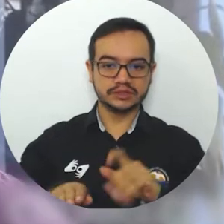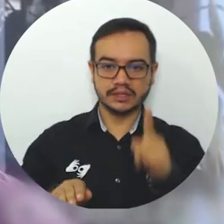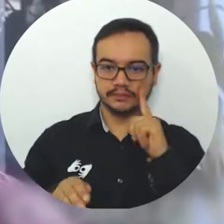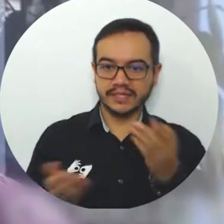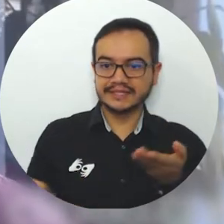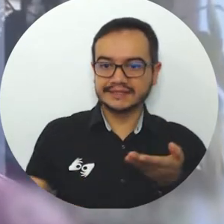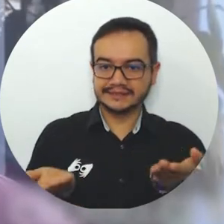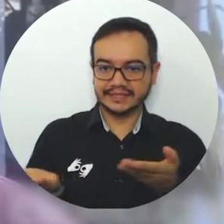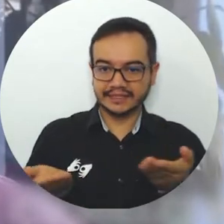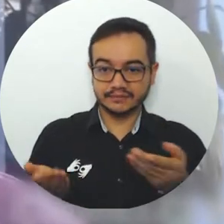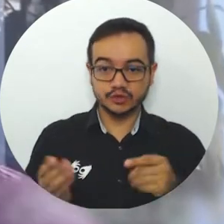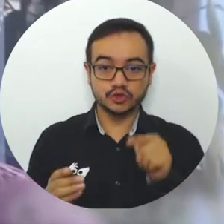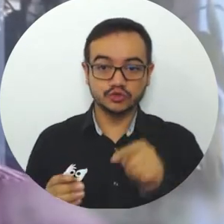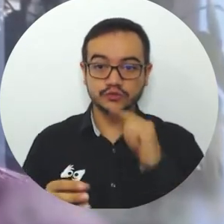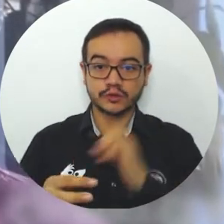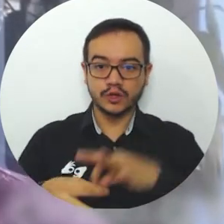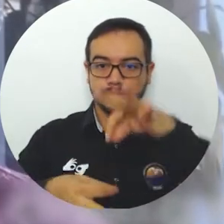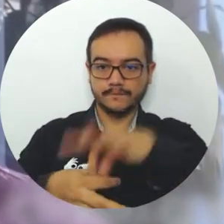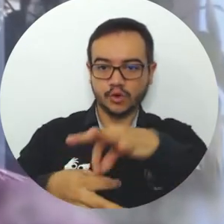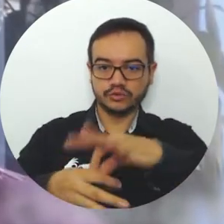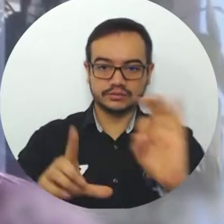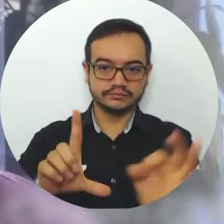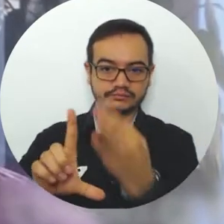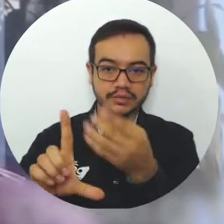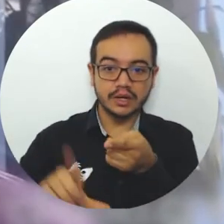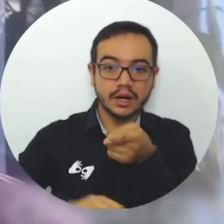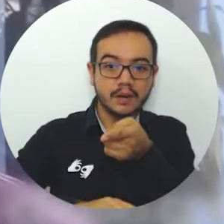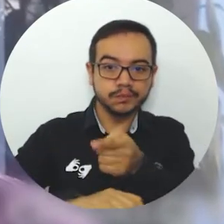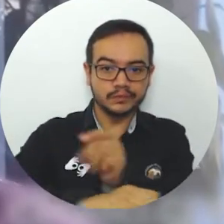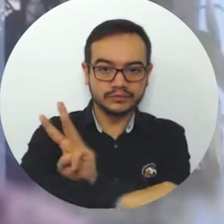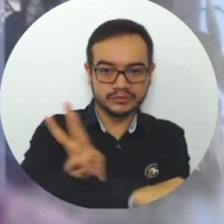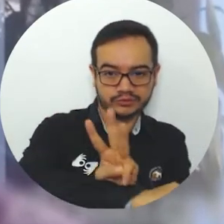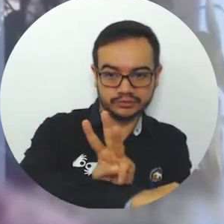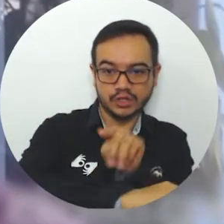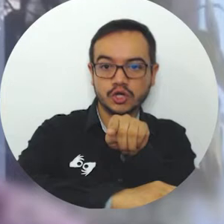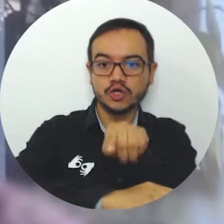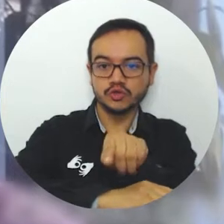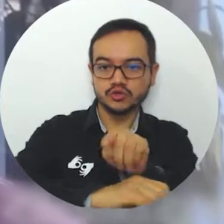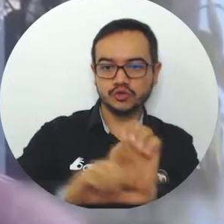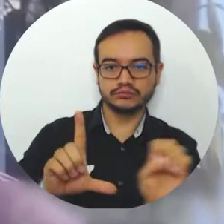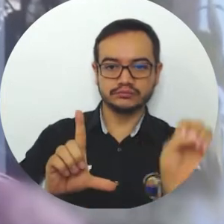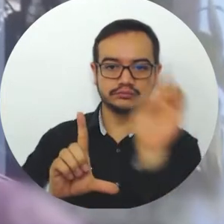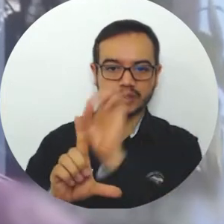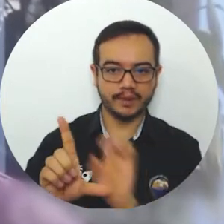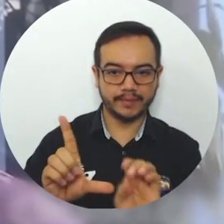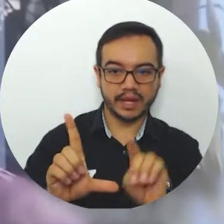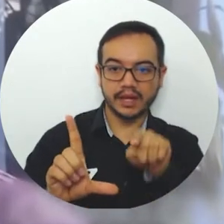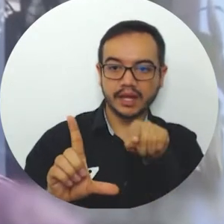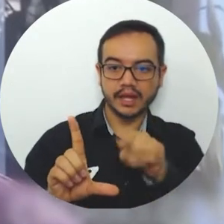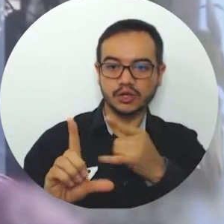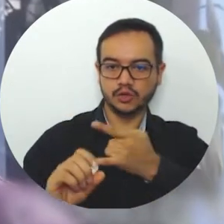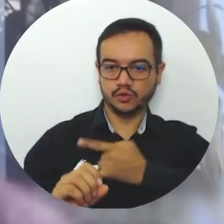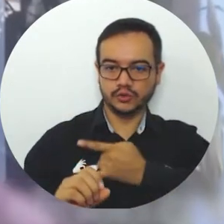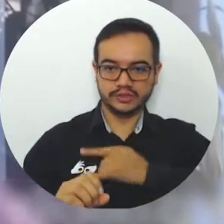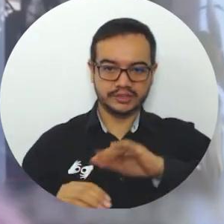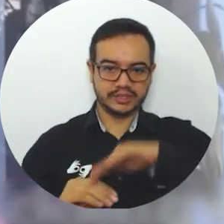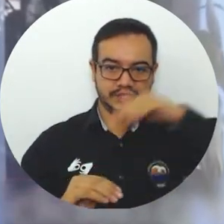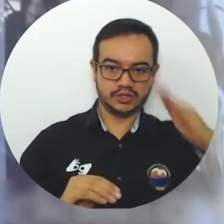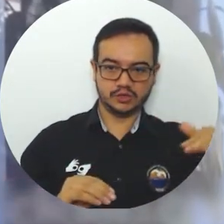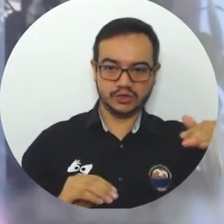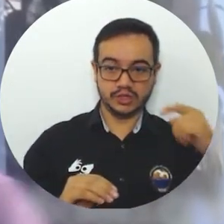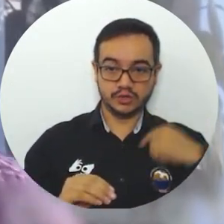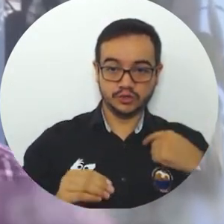votaciones electrónicas en la plataforma tecnológica de la Universidad de Antioquia, me dirijo a la